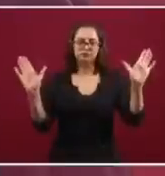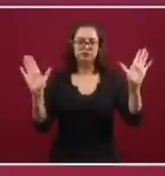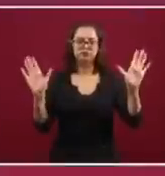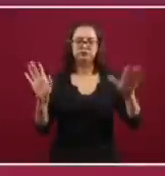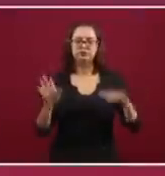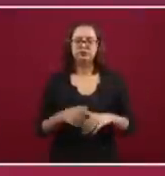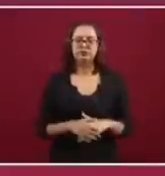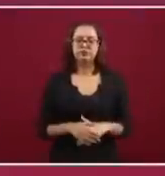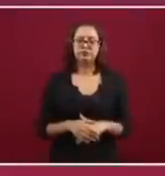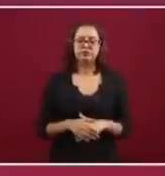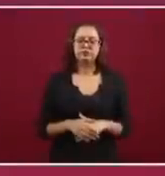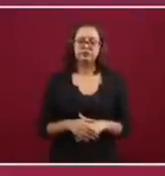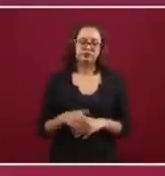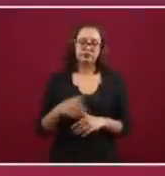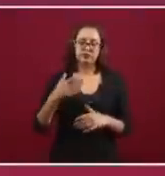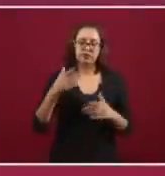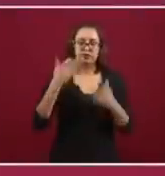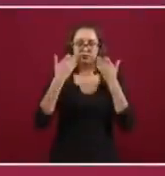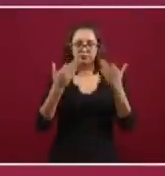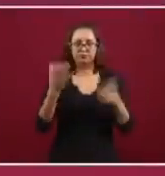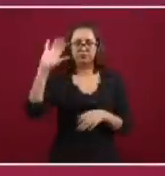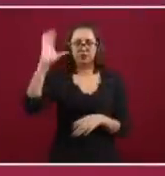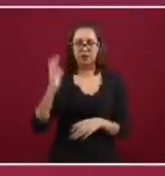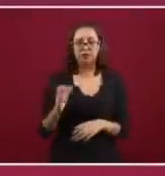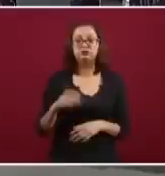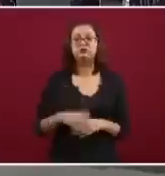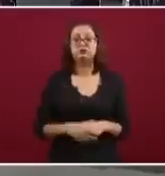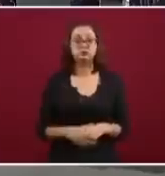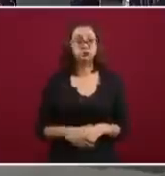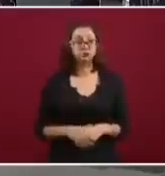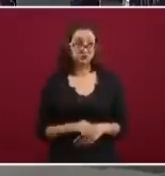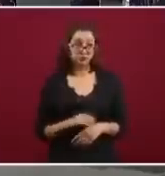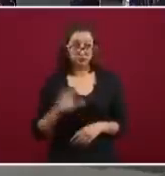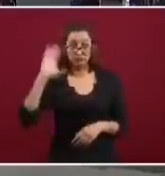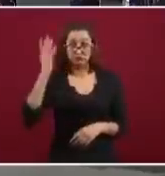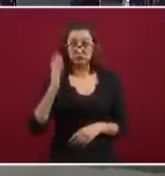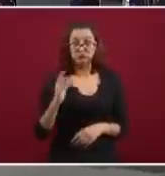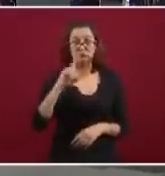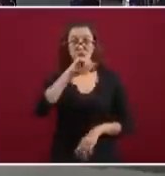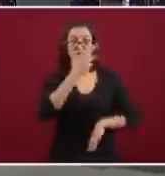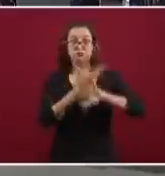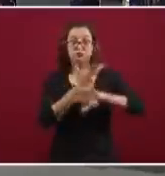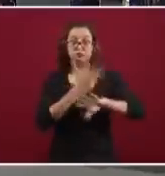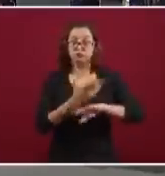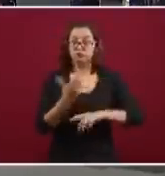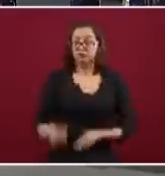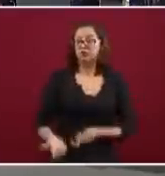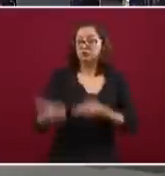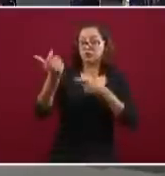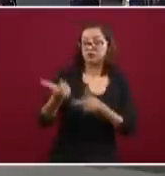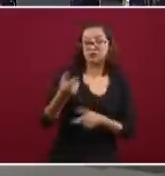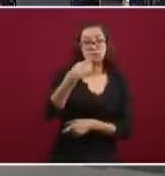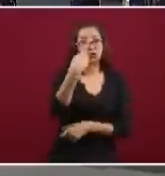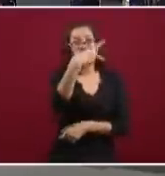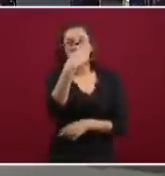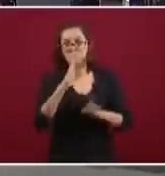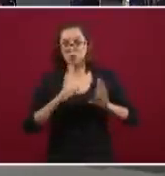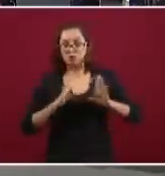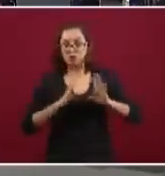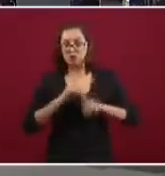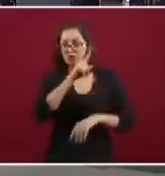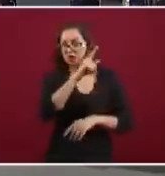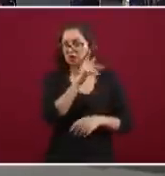en Culiacán. Es que en Culiacán se vio que había armas exclusivas del ejército estadounidense que tenía el crimen organizado. Bueno, lo que se